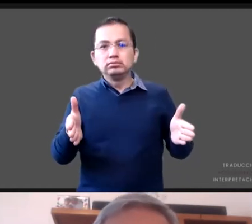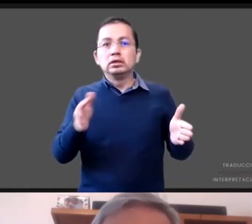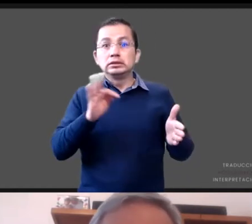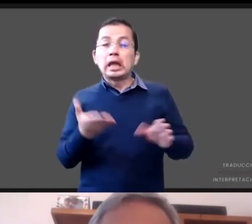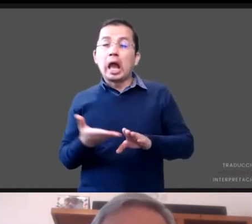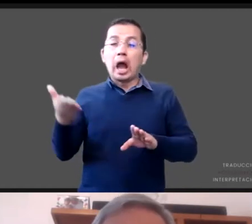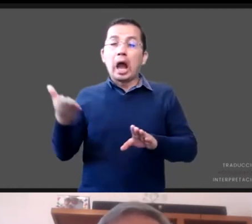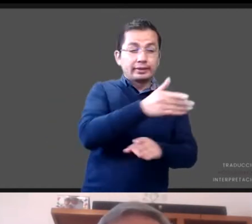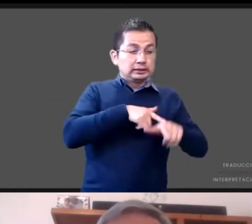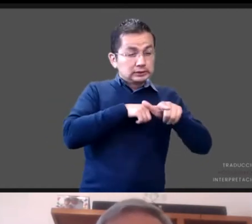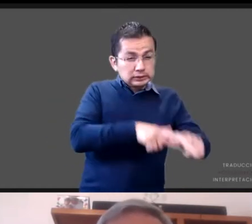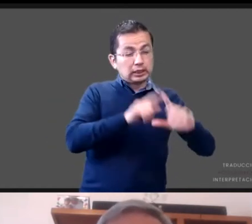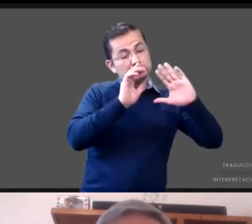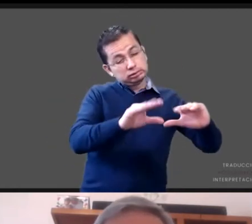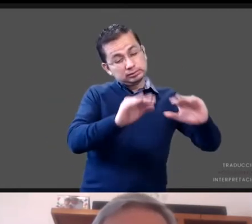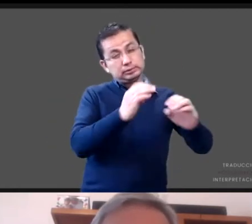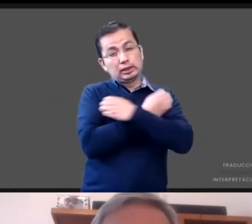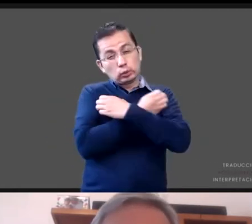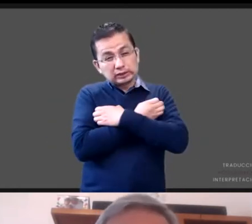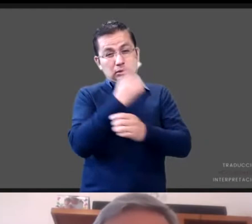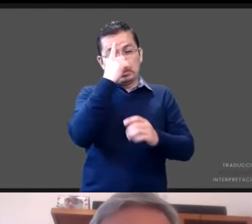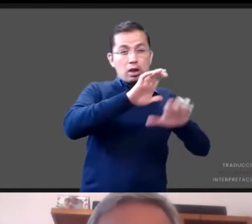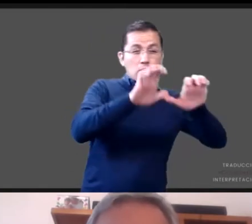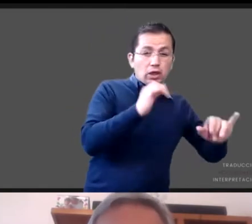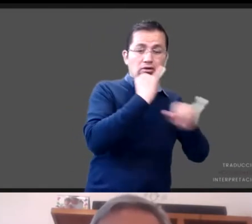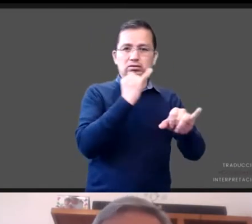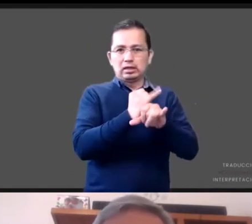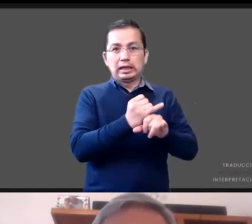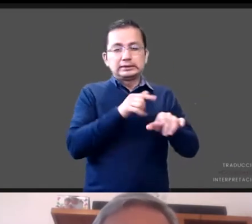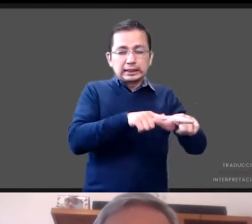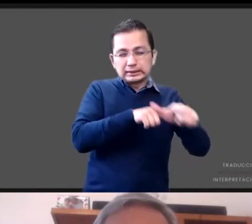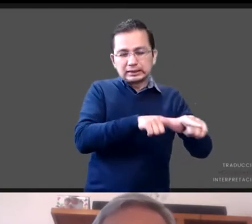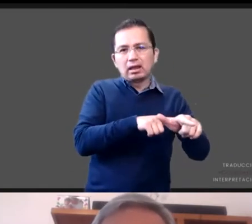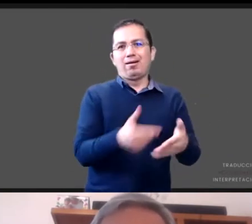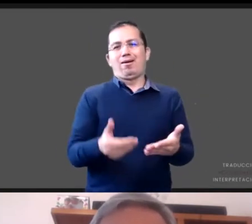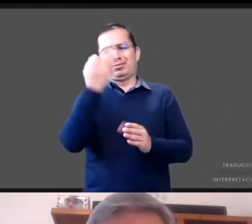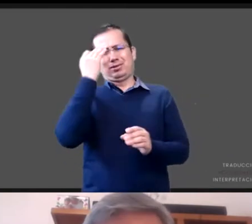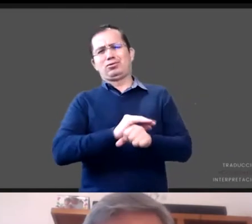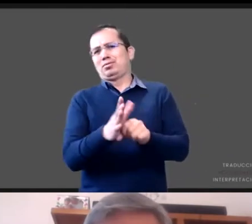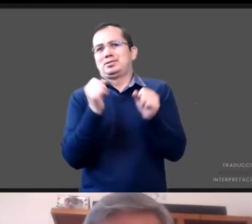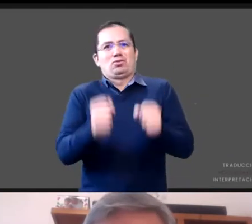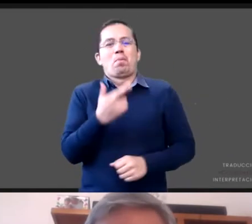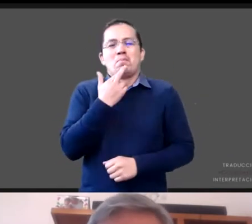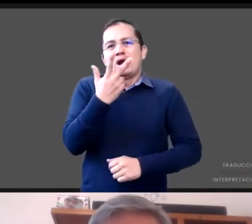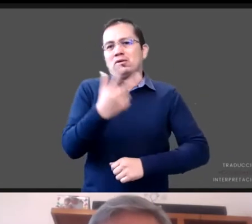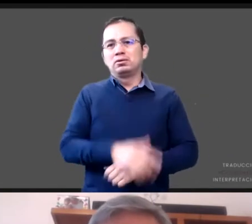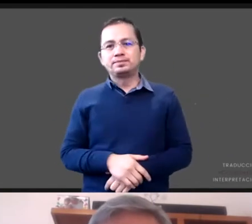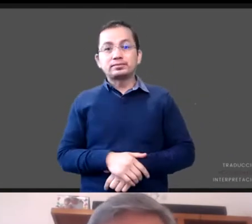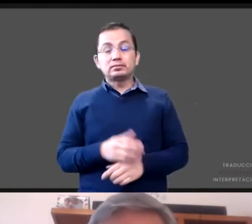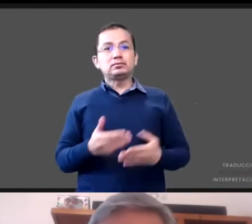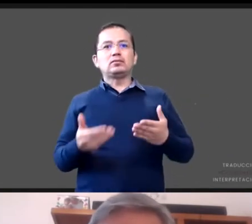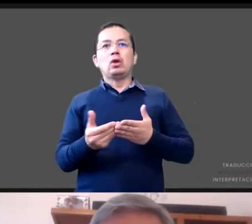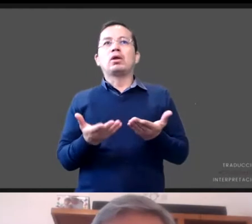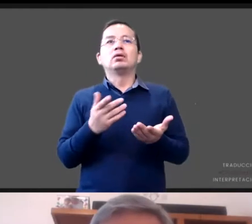socioemocional, educación sobre la salud, para la cual ya se trabajó una materia en específico que se va a impartir